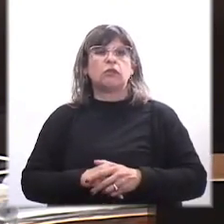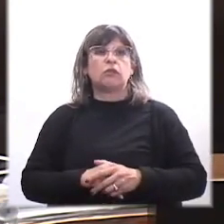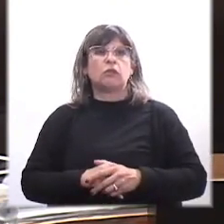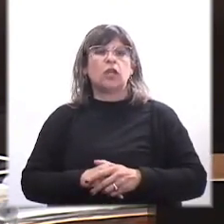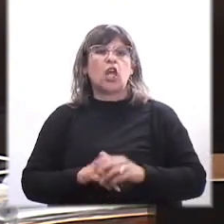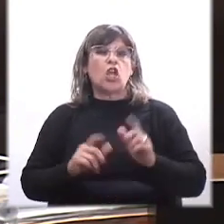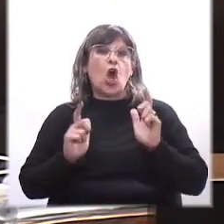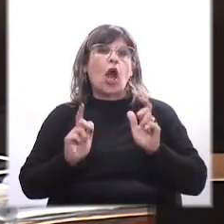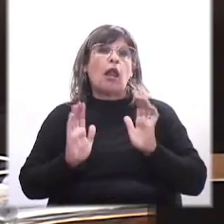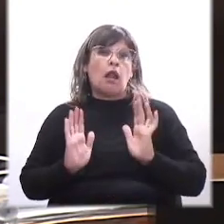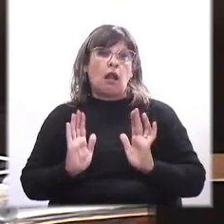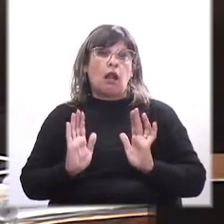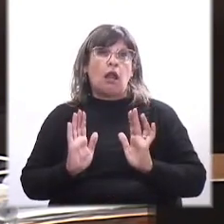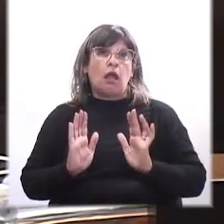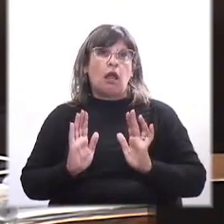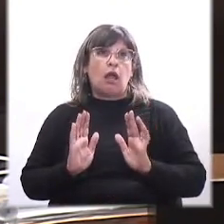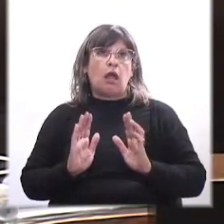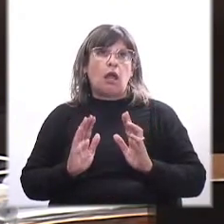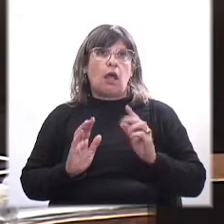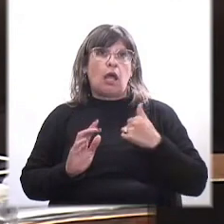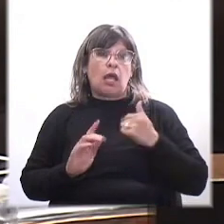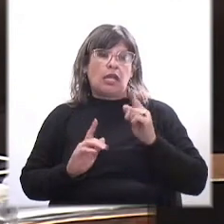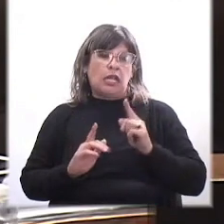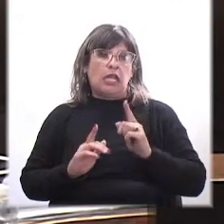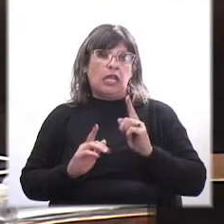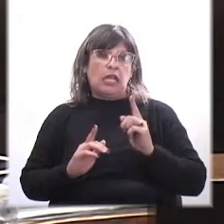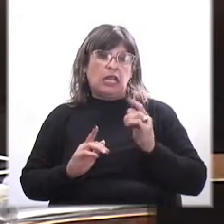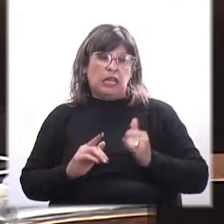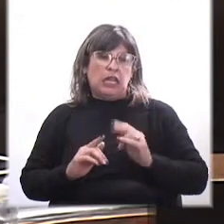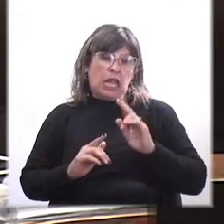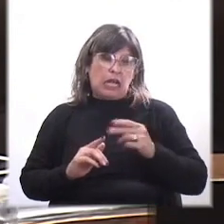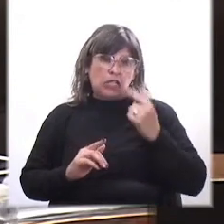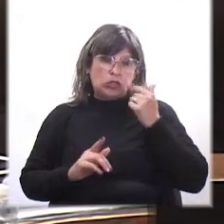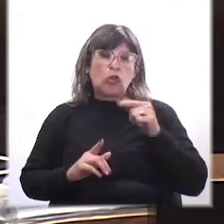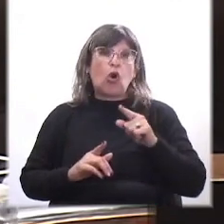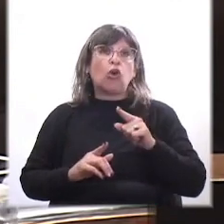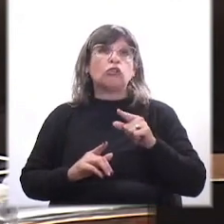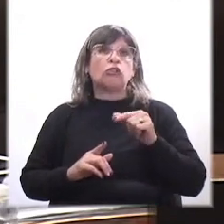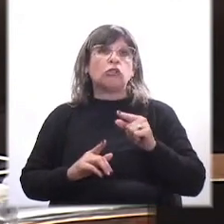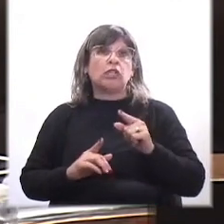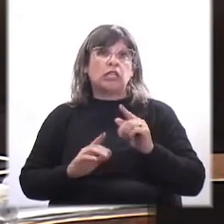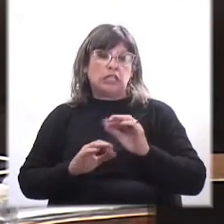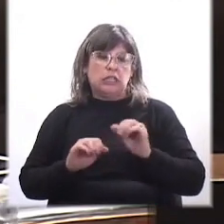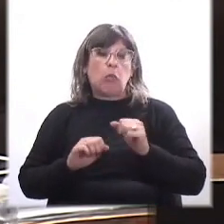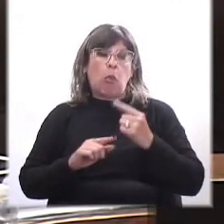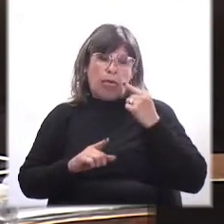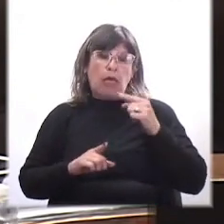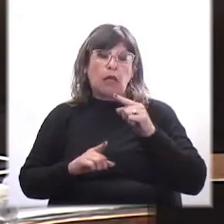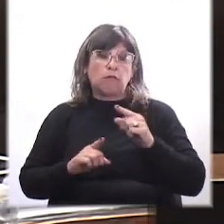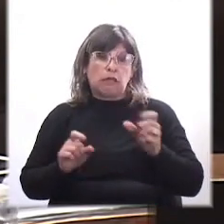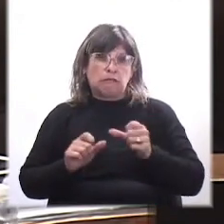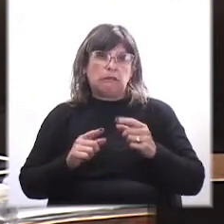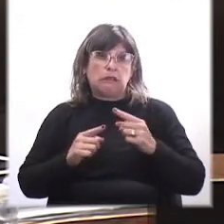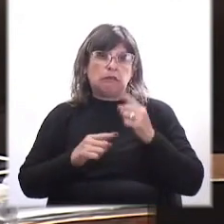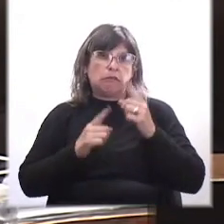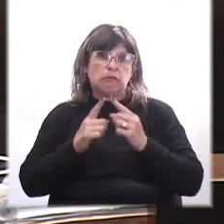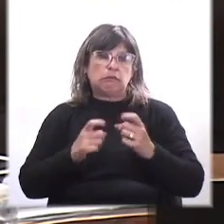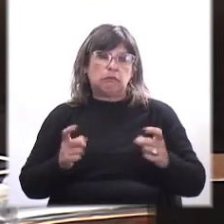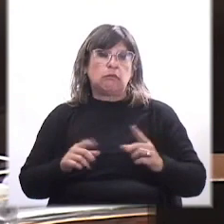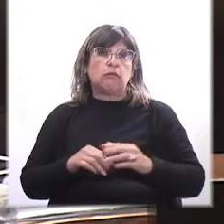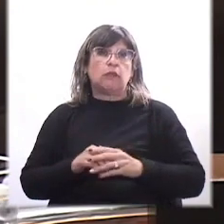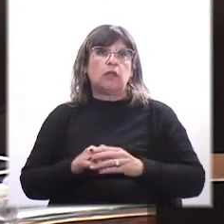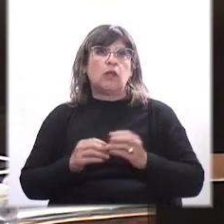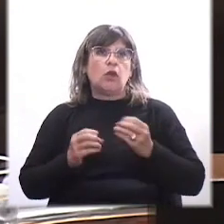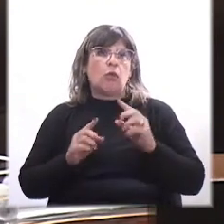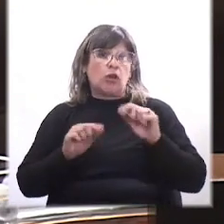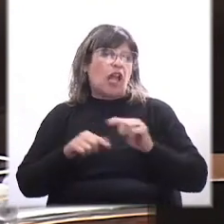Y ojalá tenga razón ese informe de la JUTEP y realmente se tengan consecuencias. Porque acá